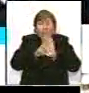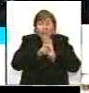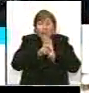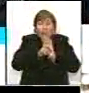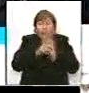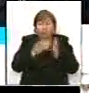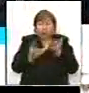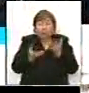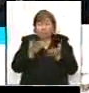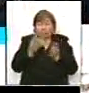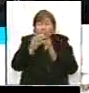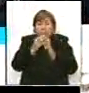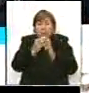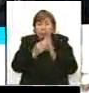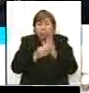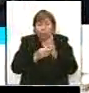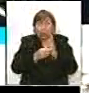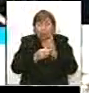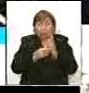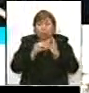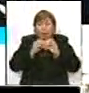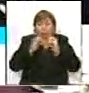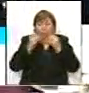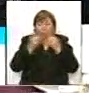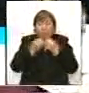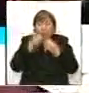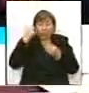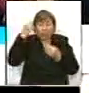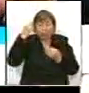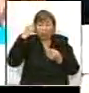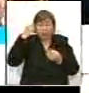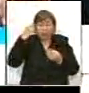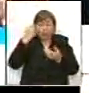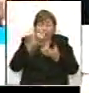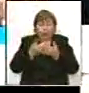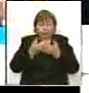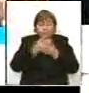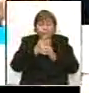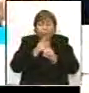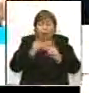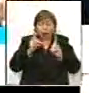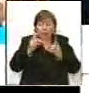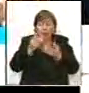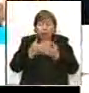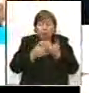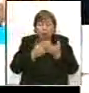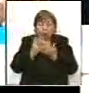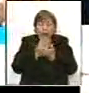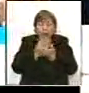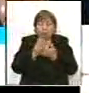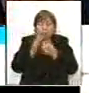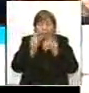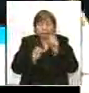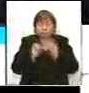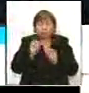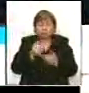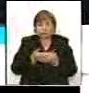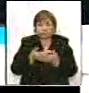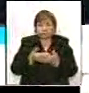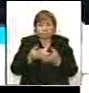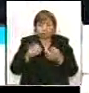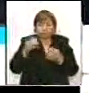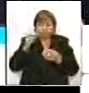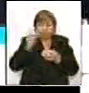proyecto que modifica la ley de organizaciones políticas, regula la democracia interna y promueve la participación ciudadana en el proceso de selección